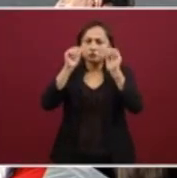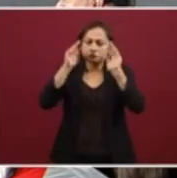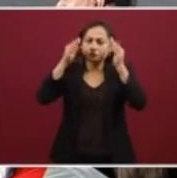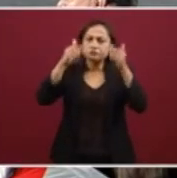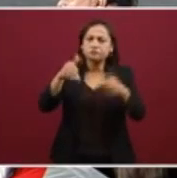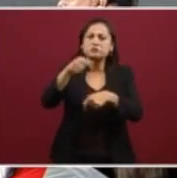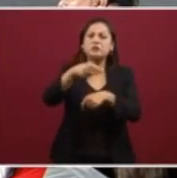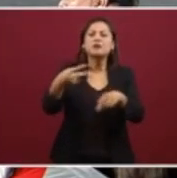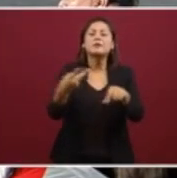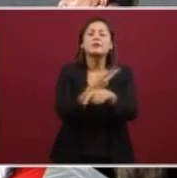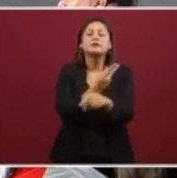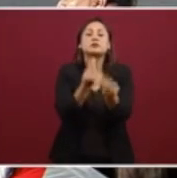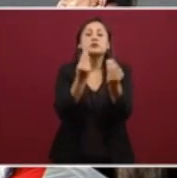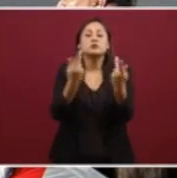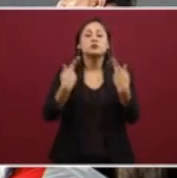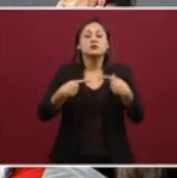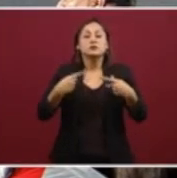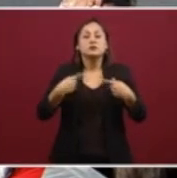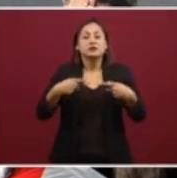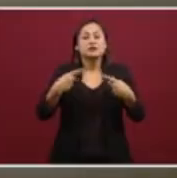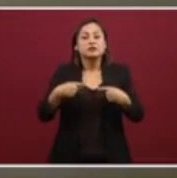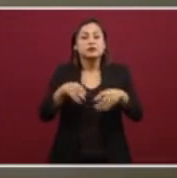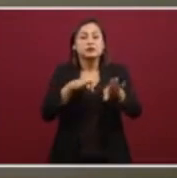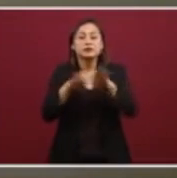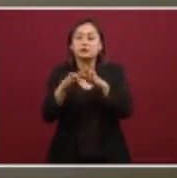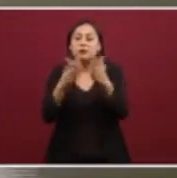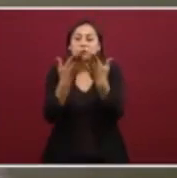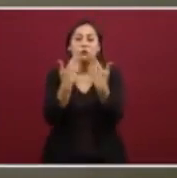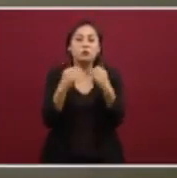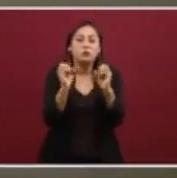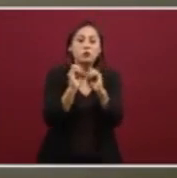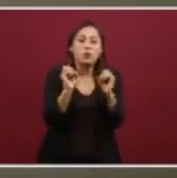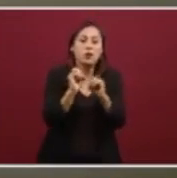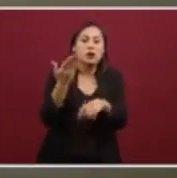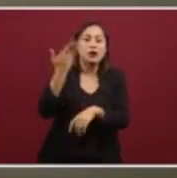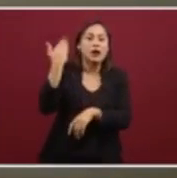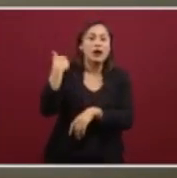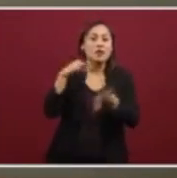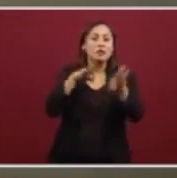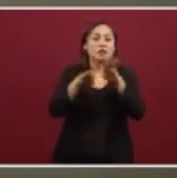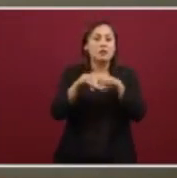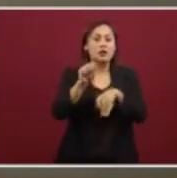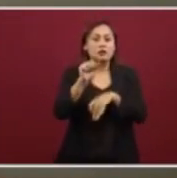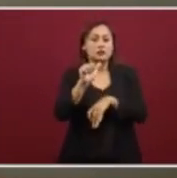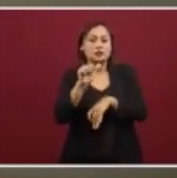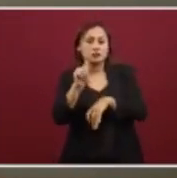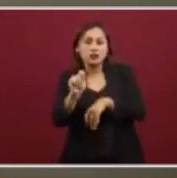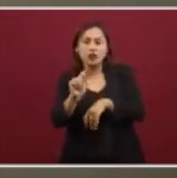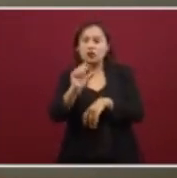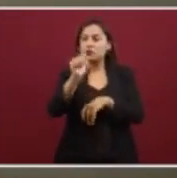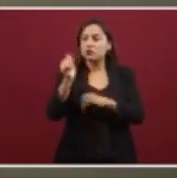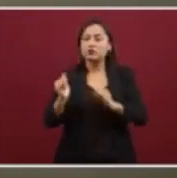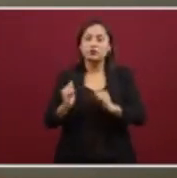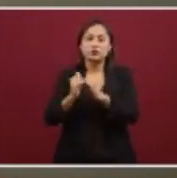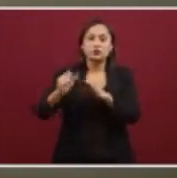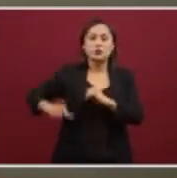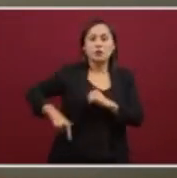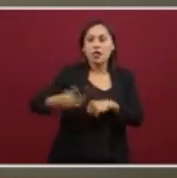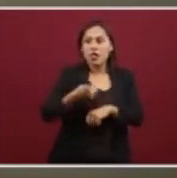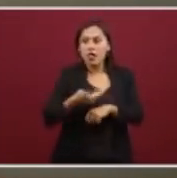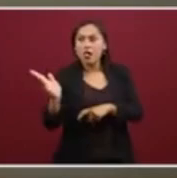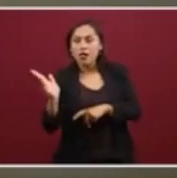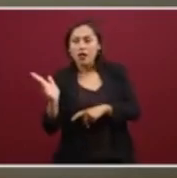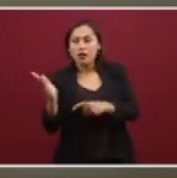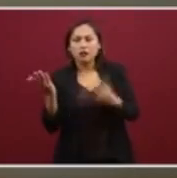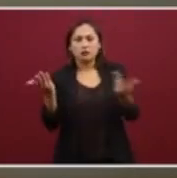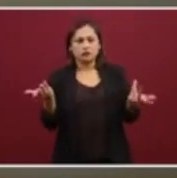en muchos trabajadores que están ahorita sin empleo del SAT y de muchas otras instancias de gobierno. ¿Qué se va a hacer